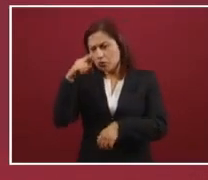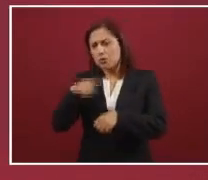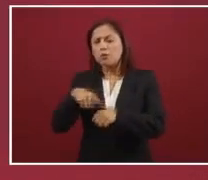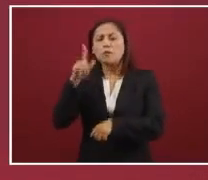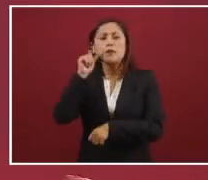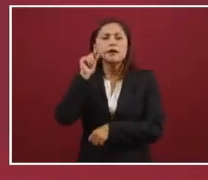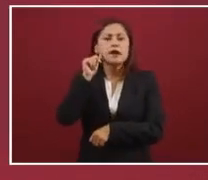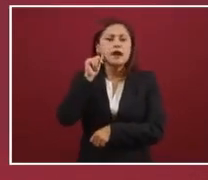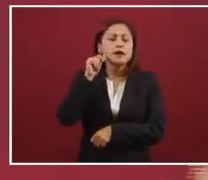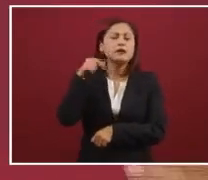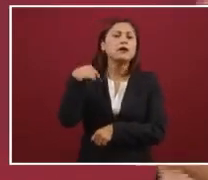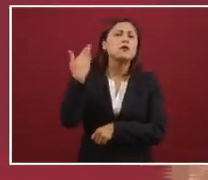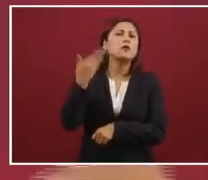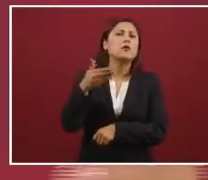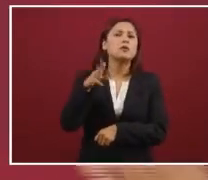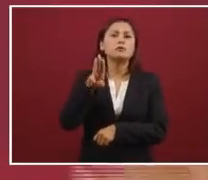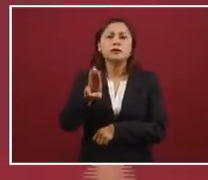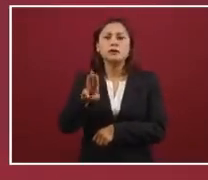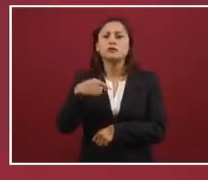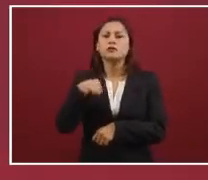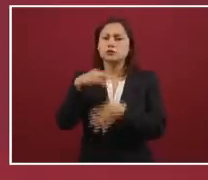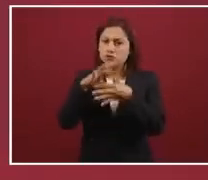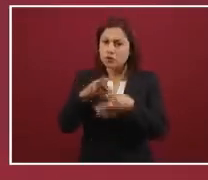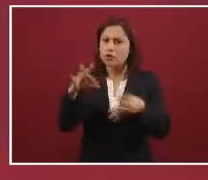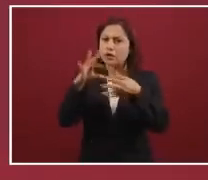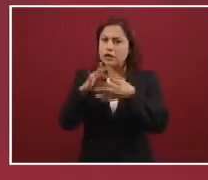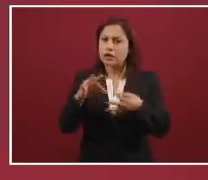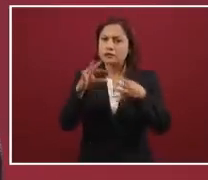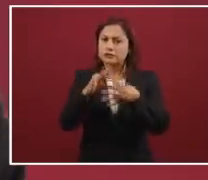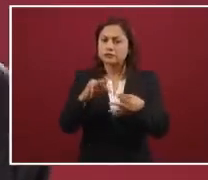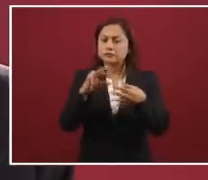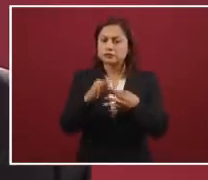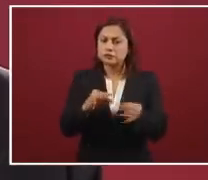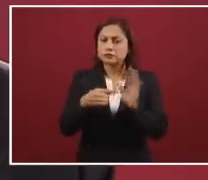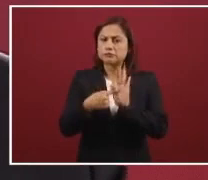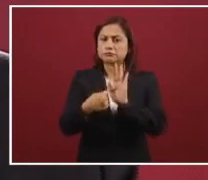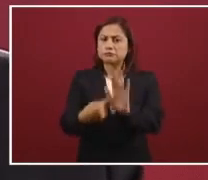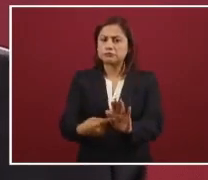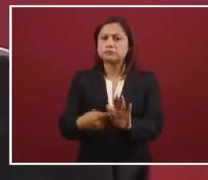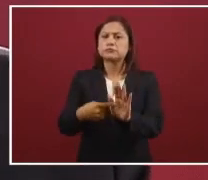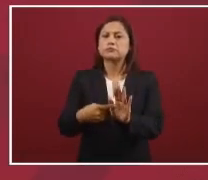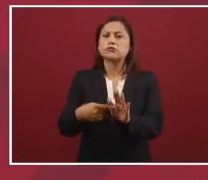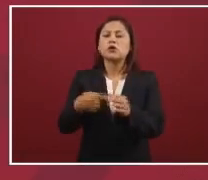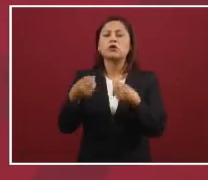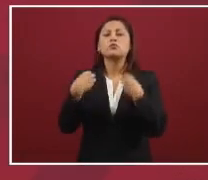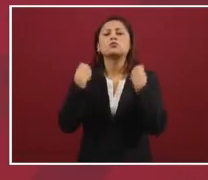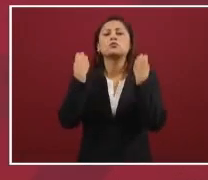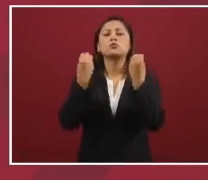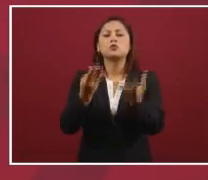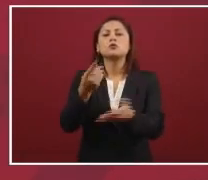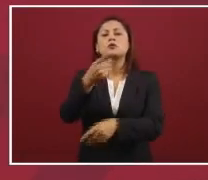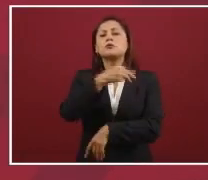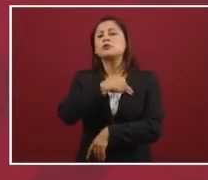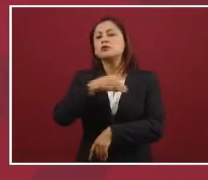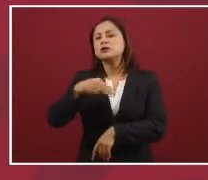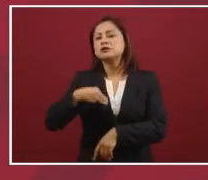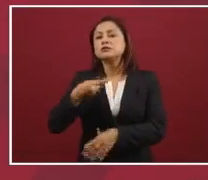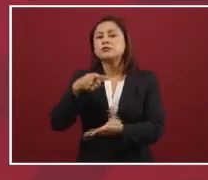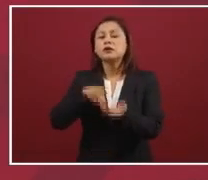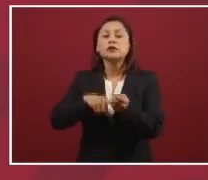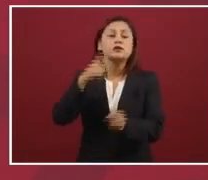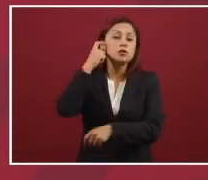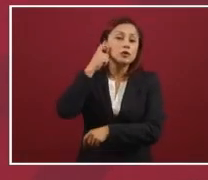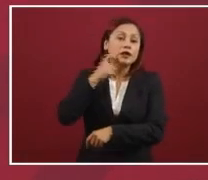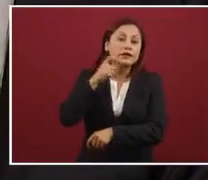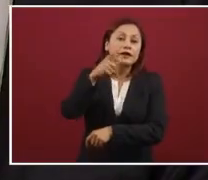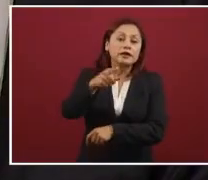informo a qué municipios de la montaña de Guerrero van los apoyos y cuándo es la